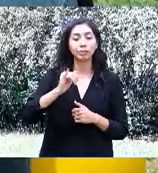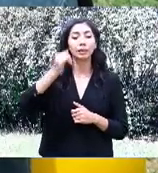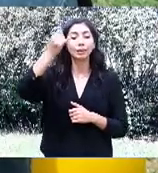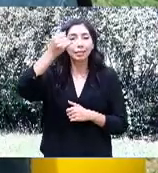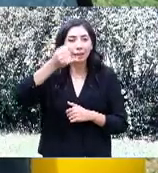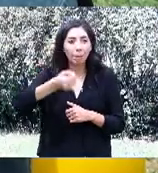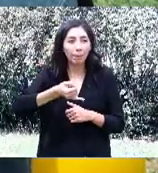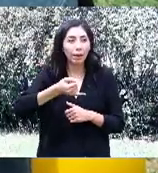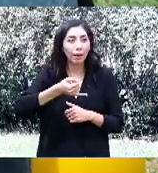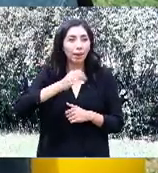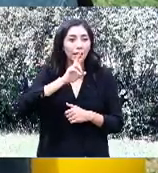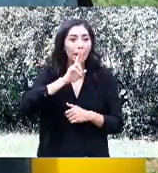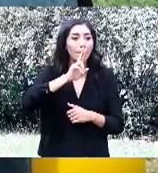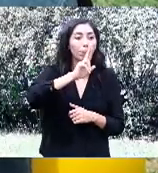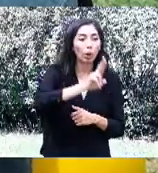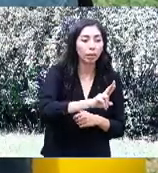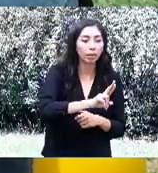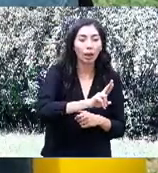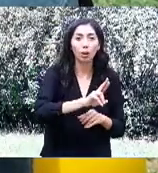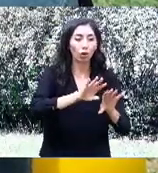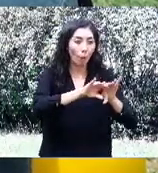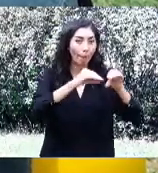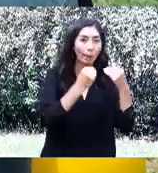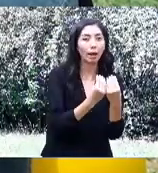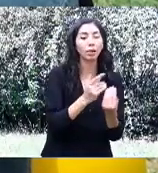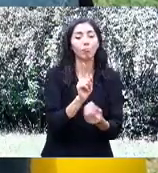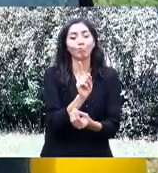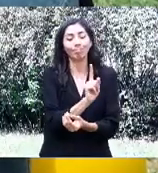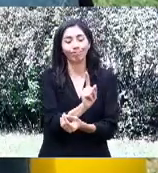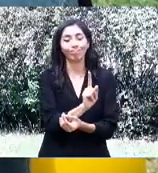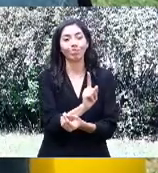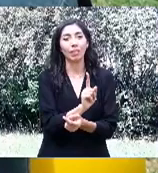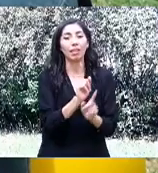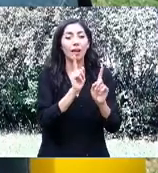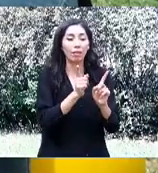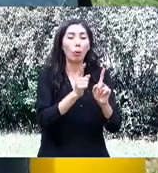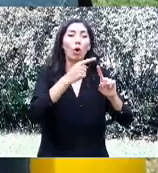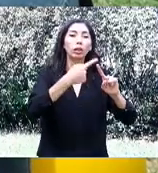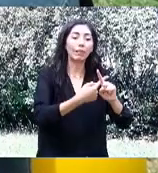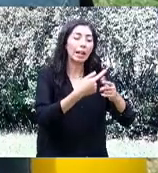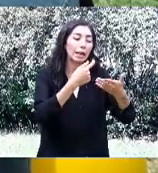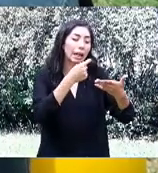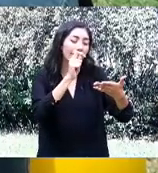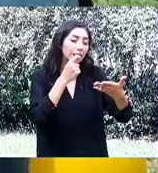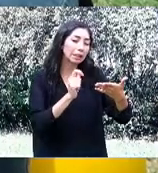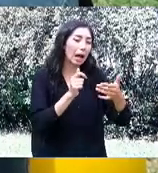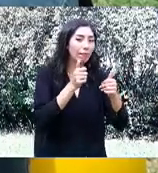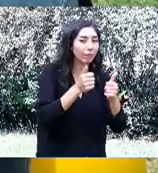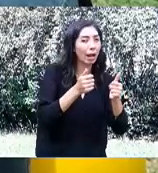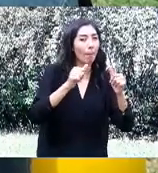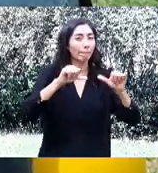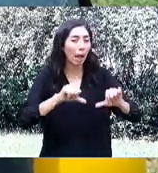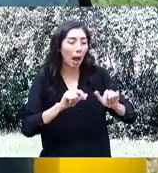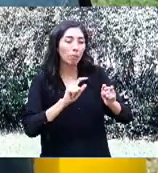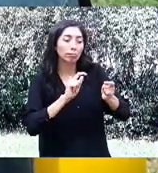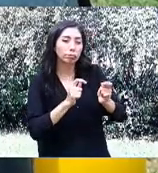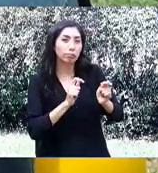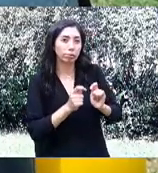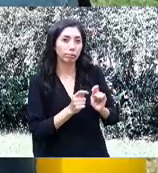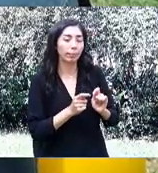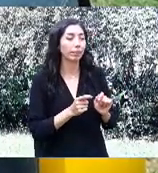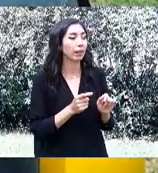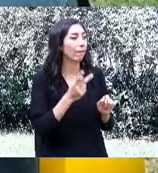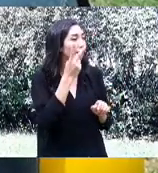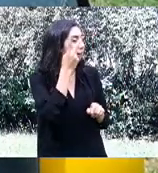vamos dando son parciales y las tenemos que seguir eh revisando y reajustando eh con